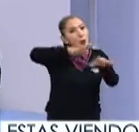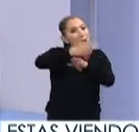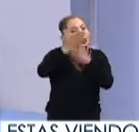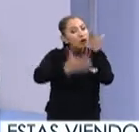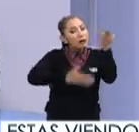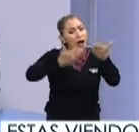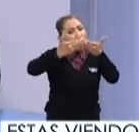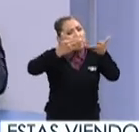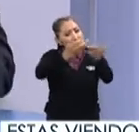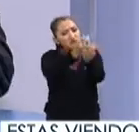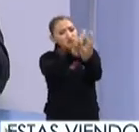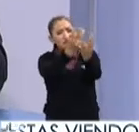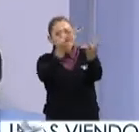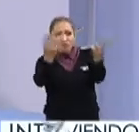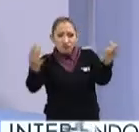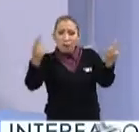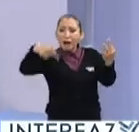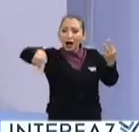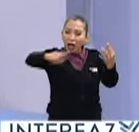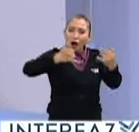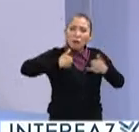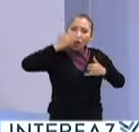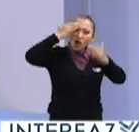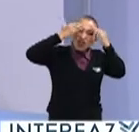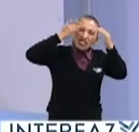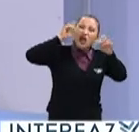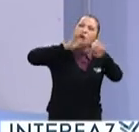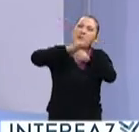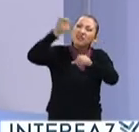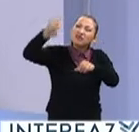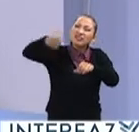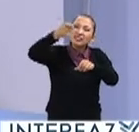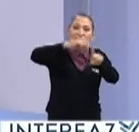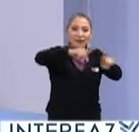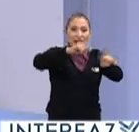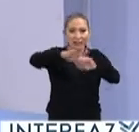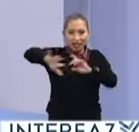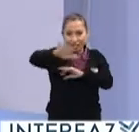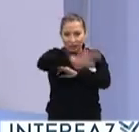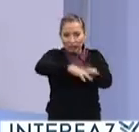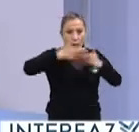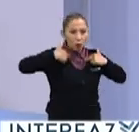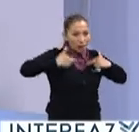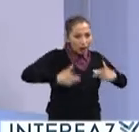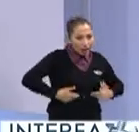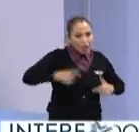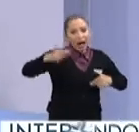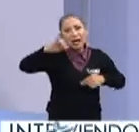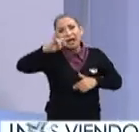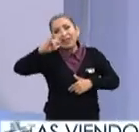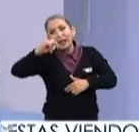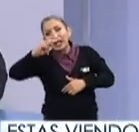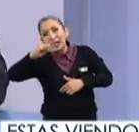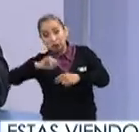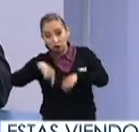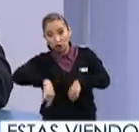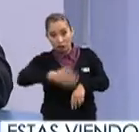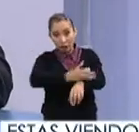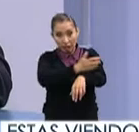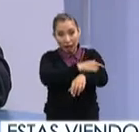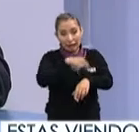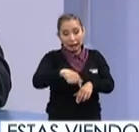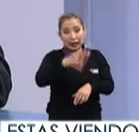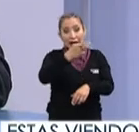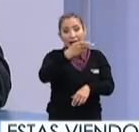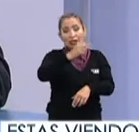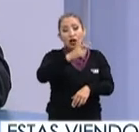permitimos abrir el abanico para que los jóvenes vayan conociendo distintas áreas, desde humanidades hasta ingenierías. Y hoy nos acompaña en el estudio